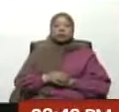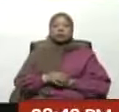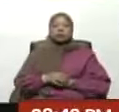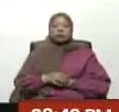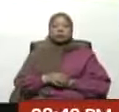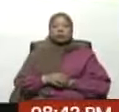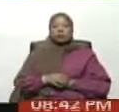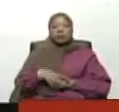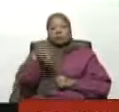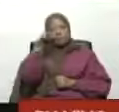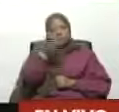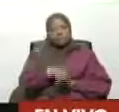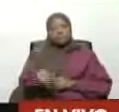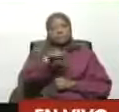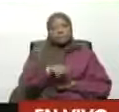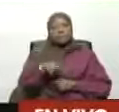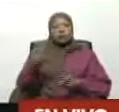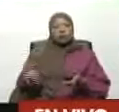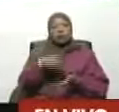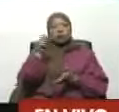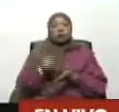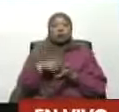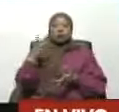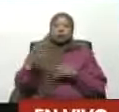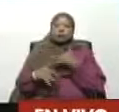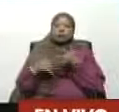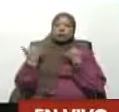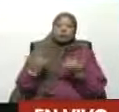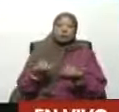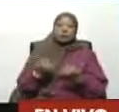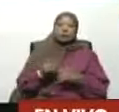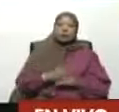Ahí está, ponlo pantalla completa.